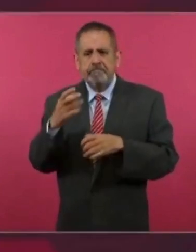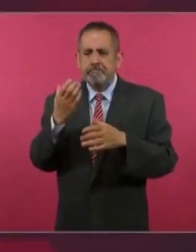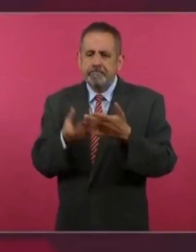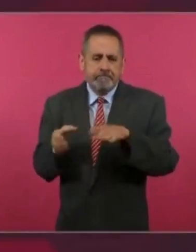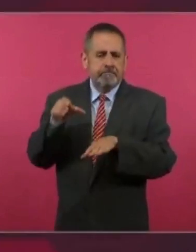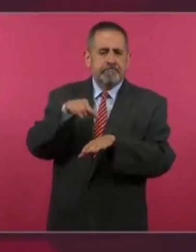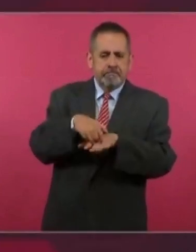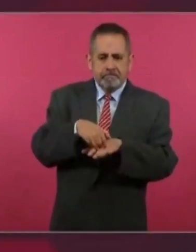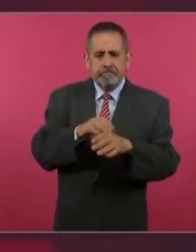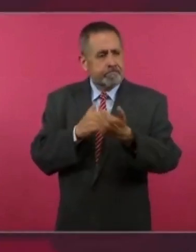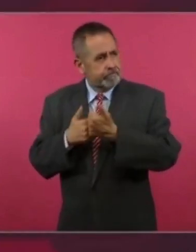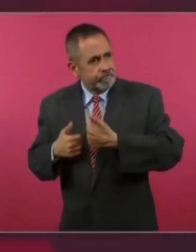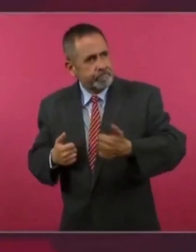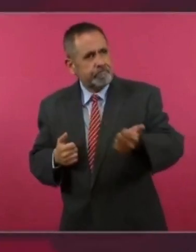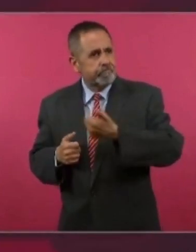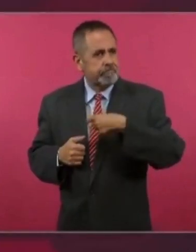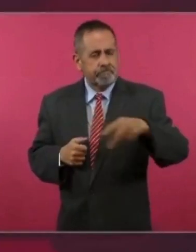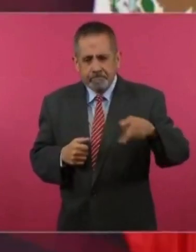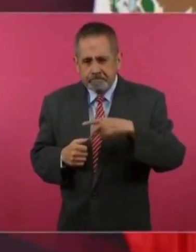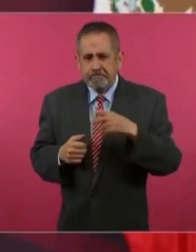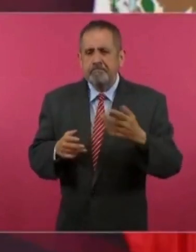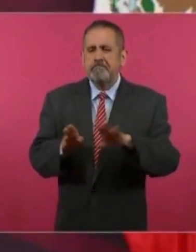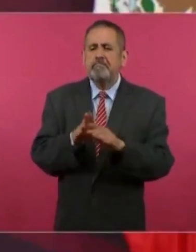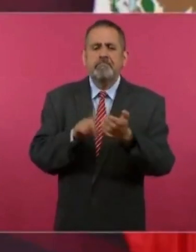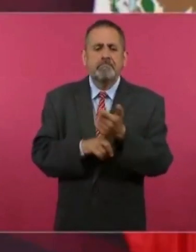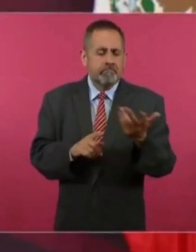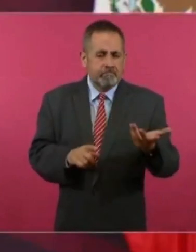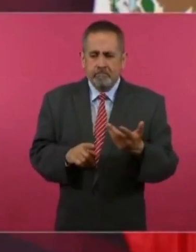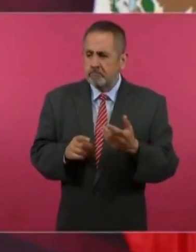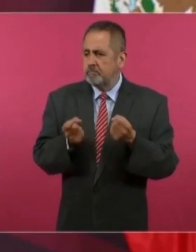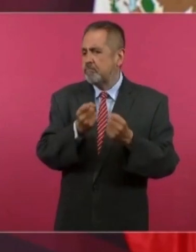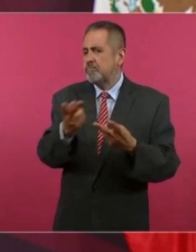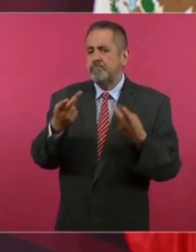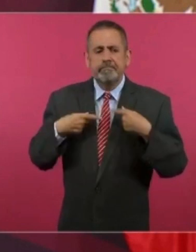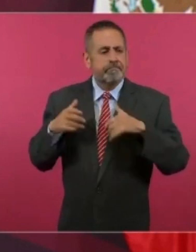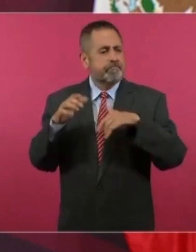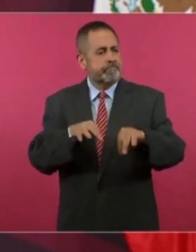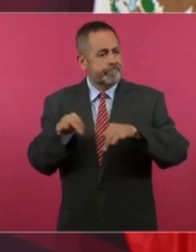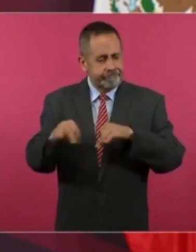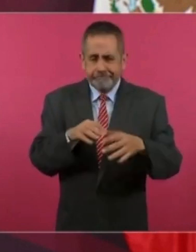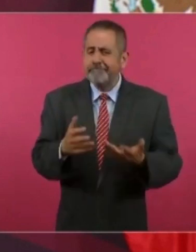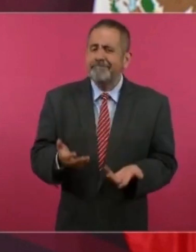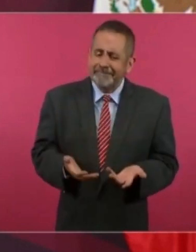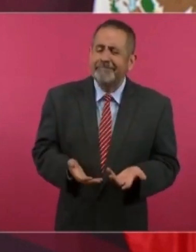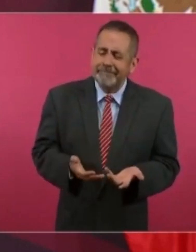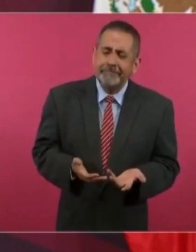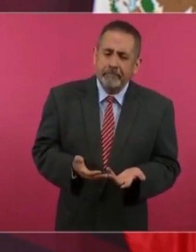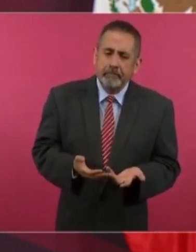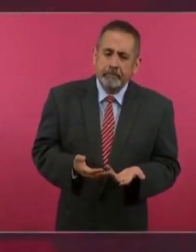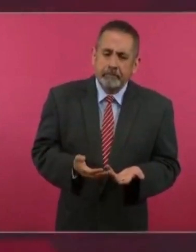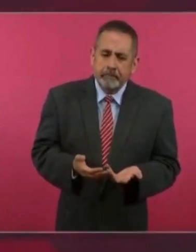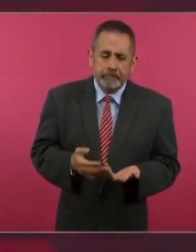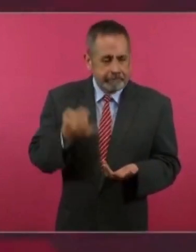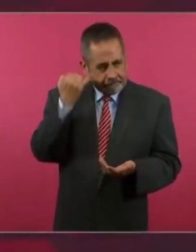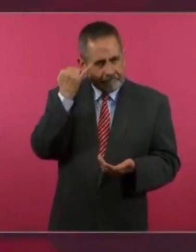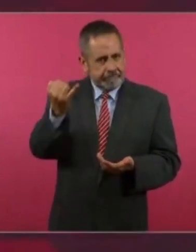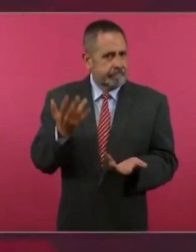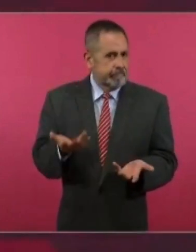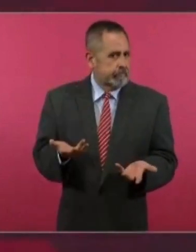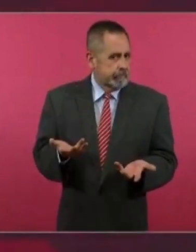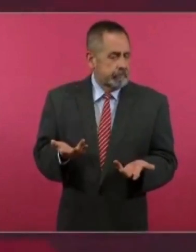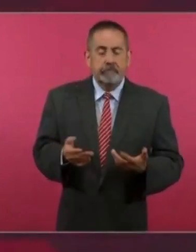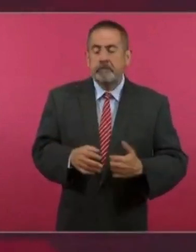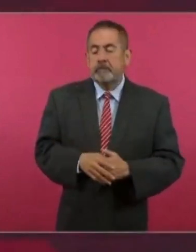es inversión pública, se generan muchos empleos. Lo mismo en el caso